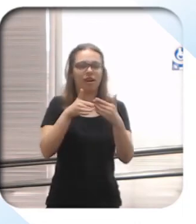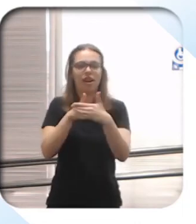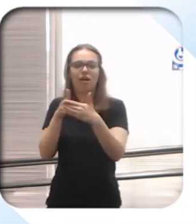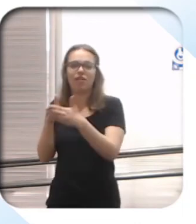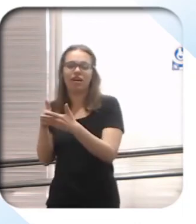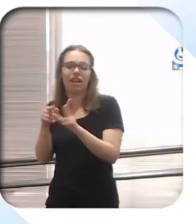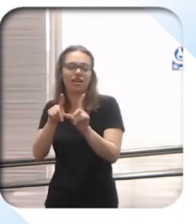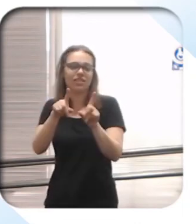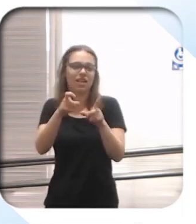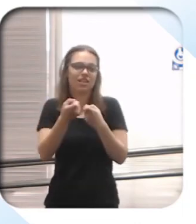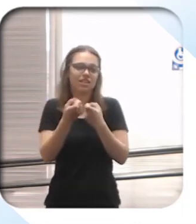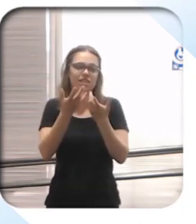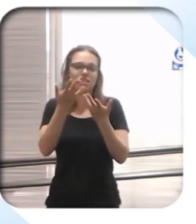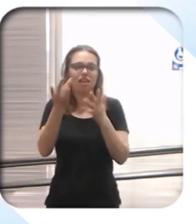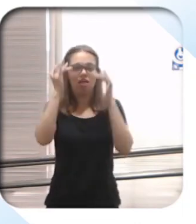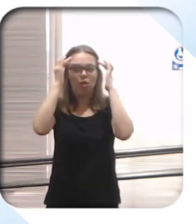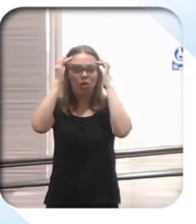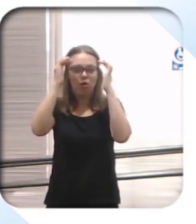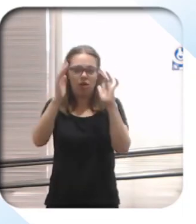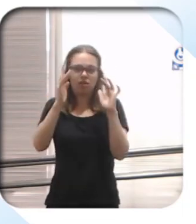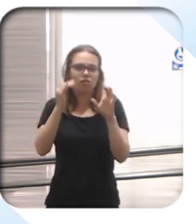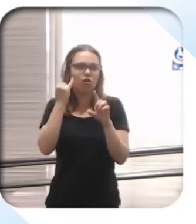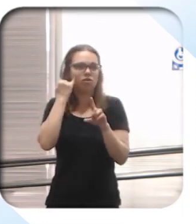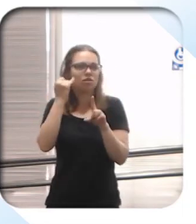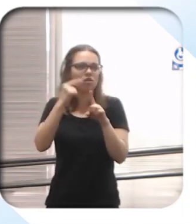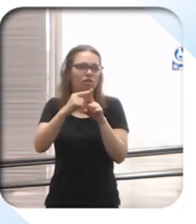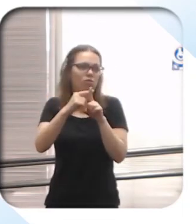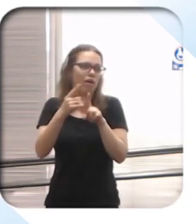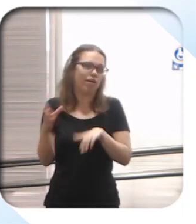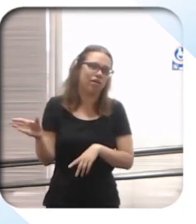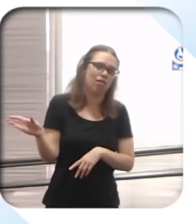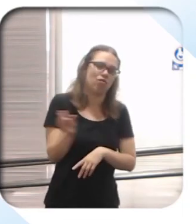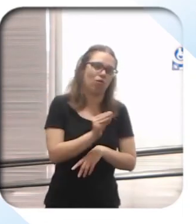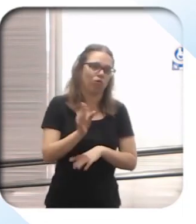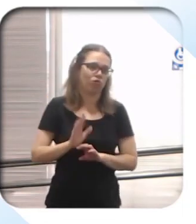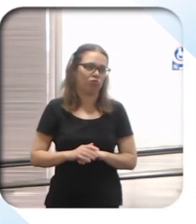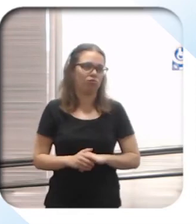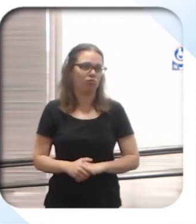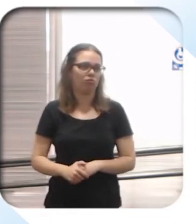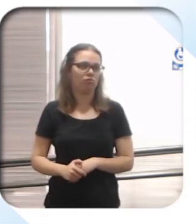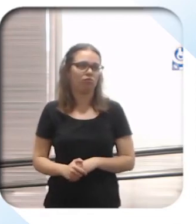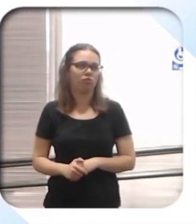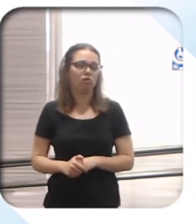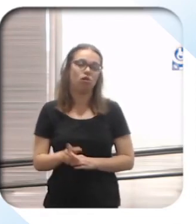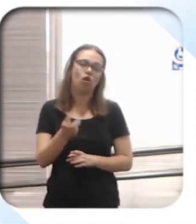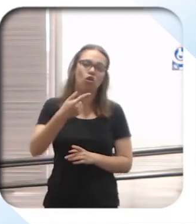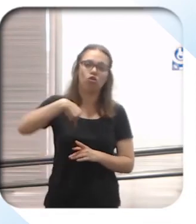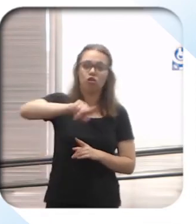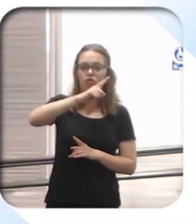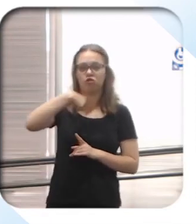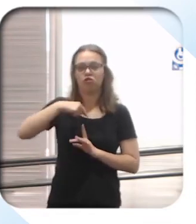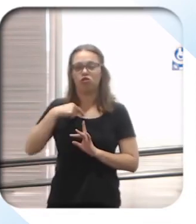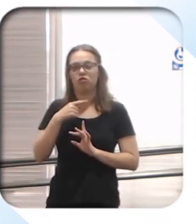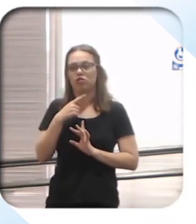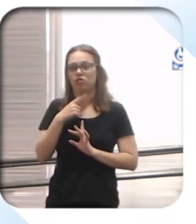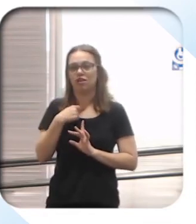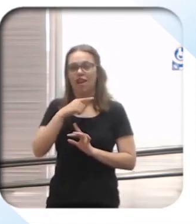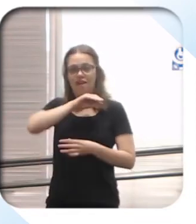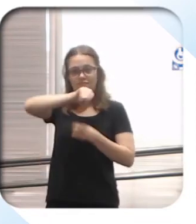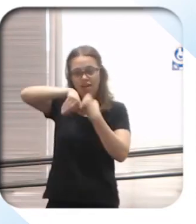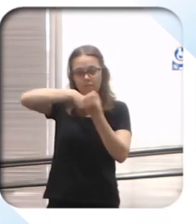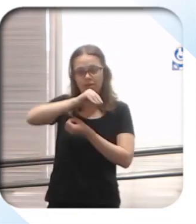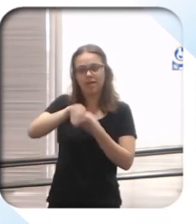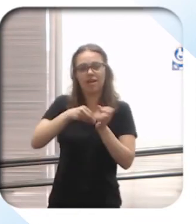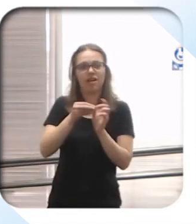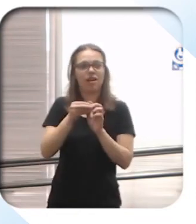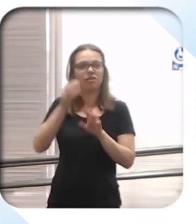la necesidad de la educación sexual está en todos. Todos nosotros, las familias,